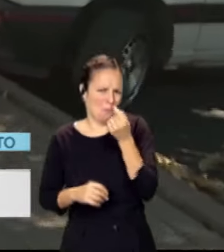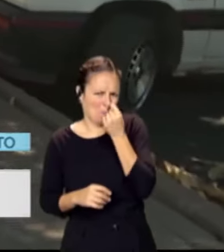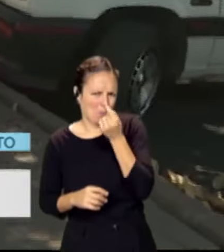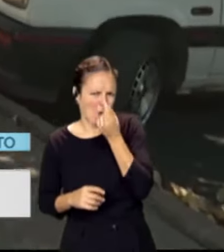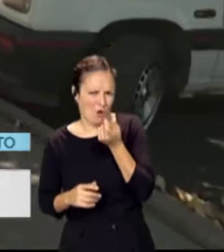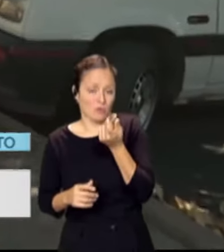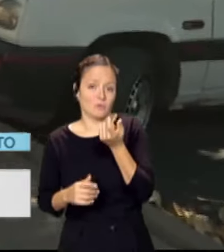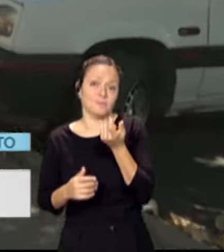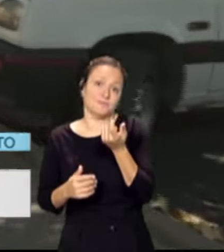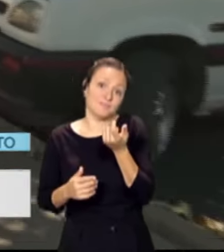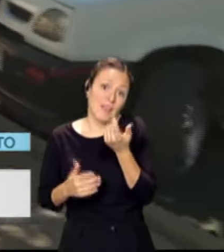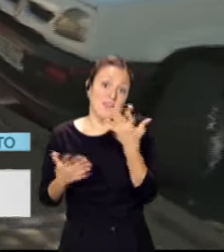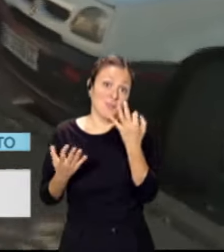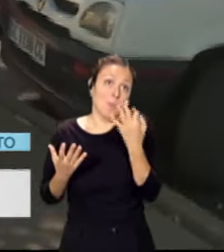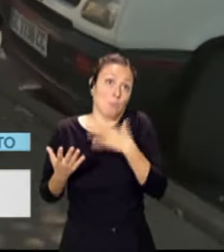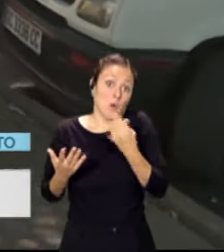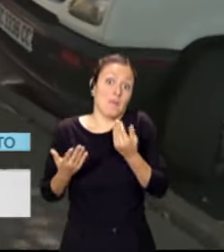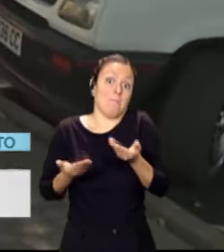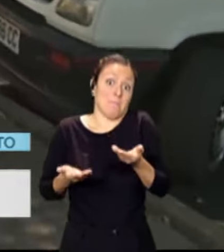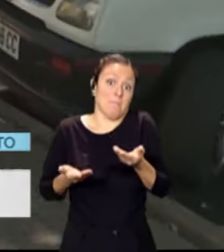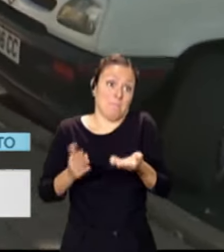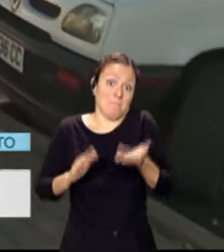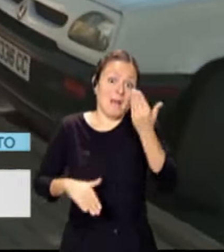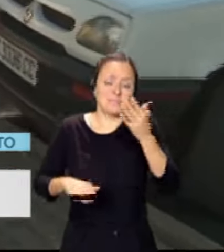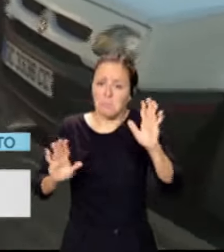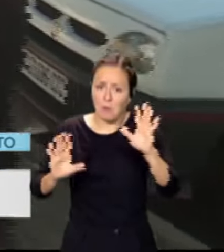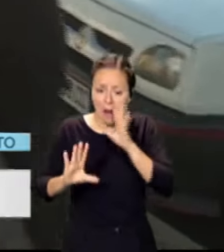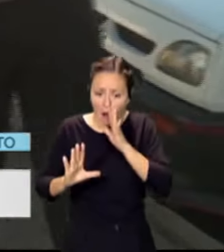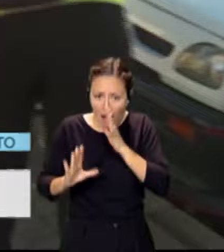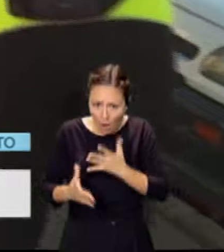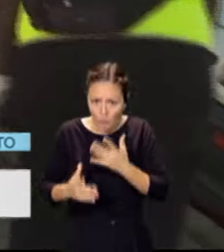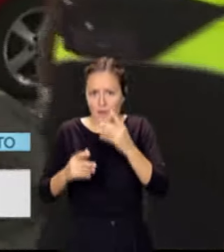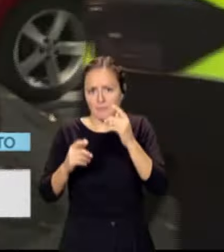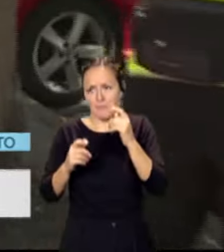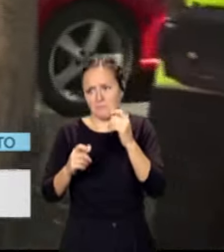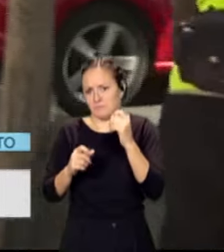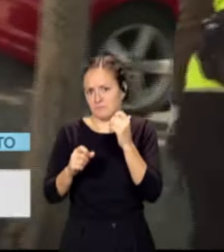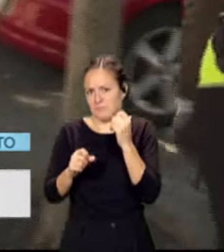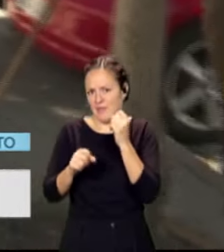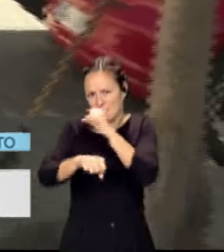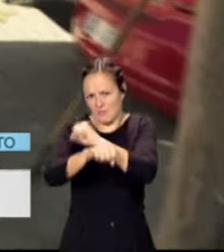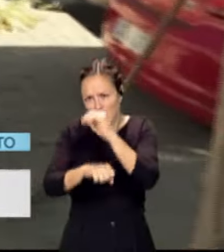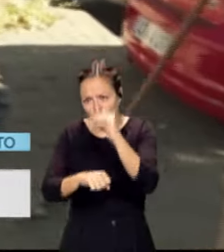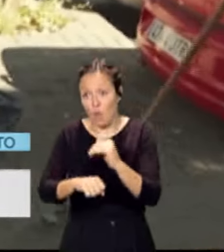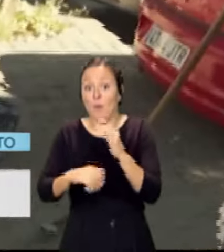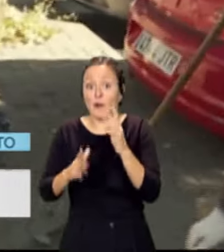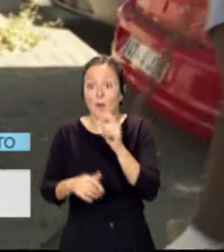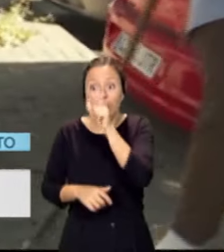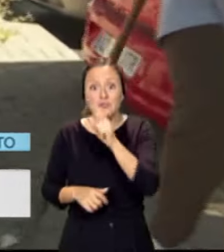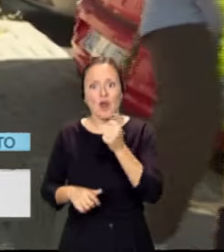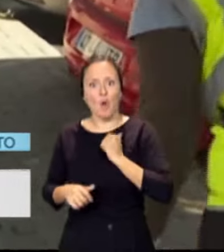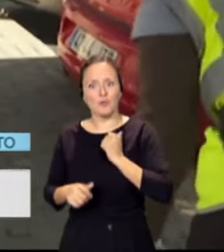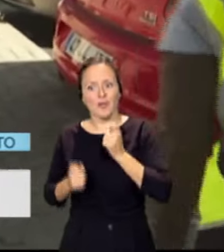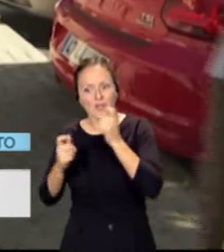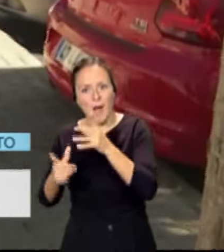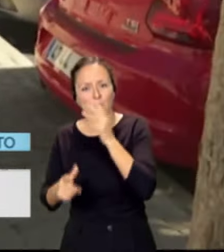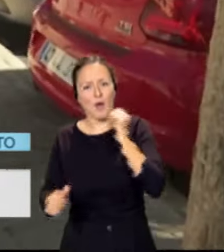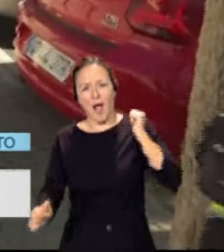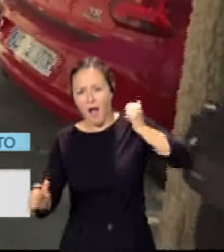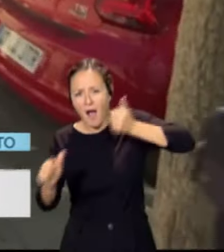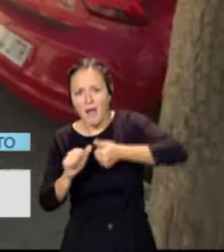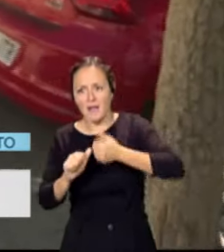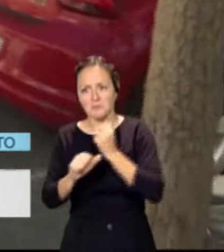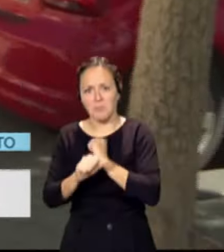podría ser pero darle trabajo a estas personas que muchas de ellas a lo mej mejor llevan años esperando esta oportunidad donde poder tener un recurso